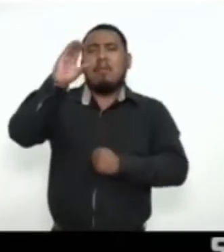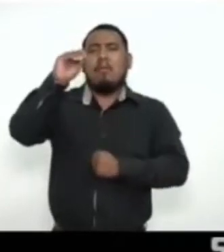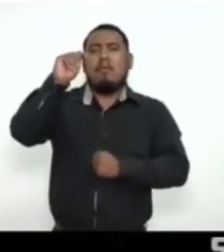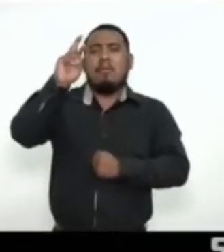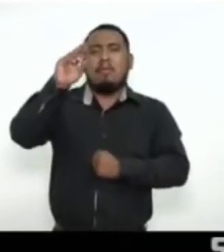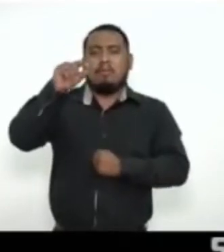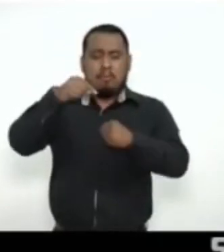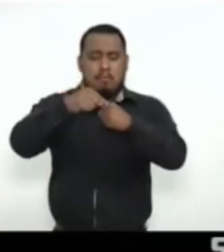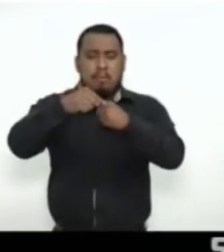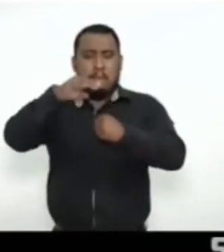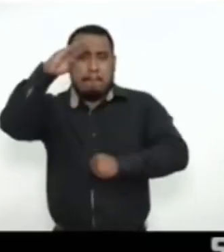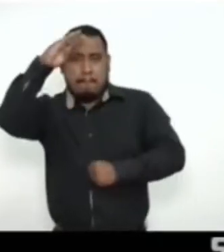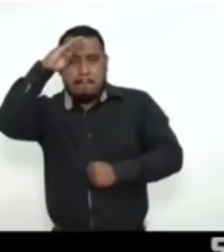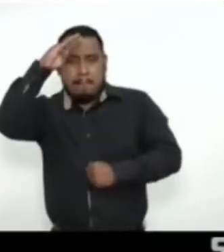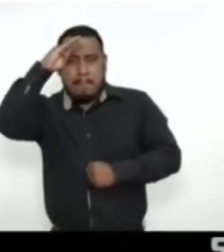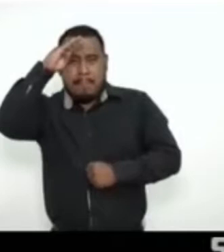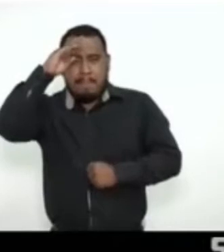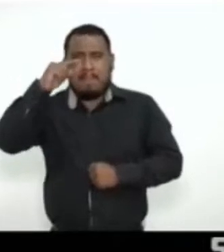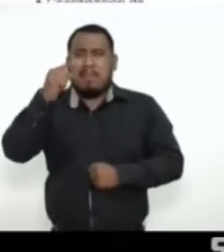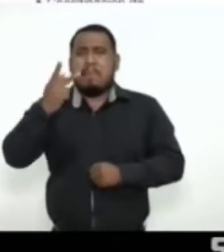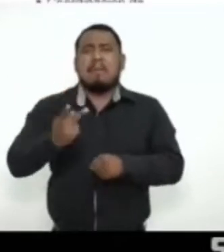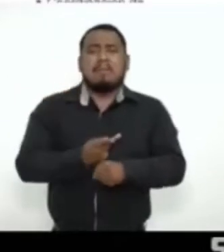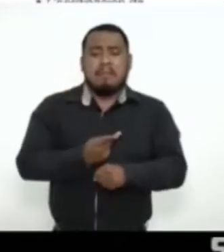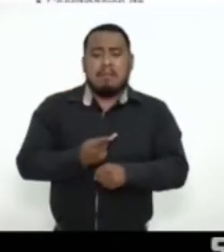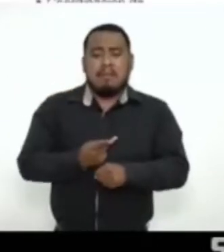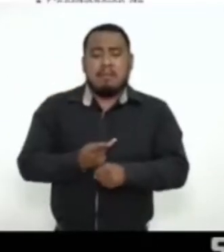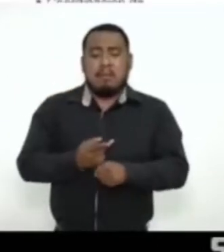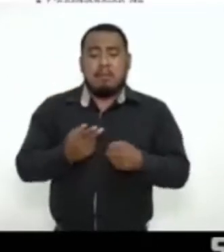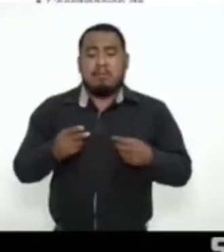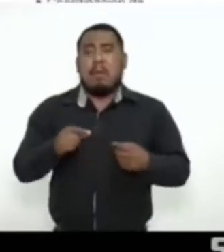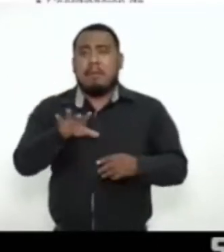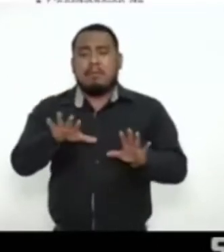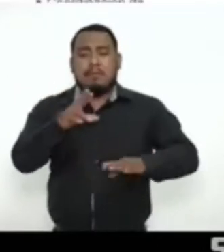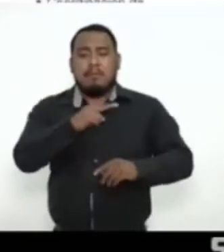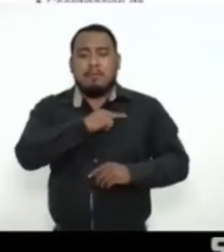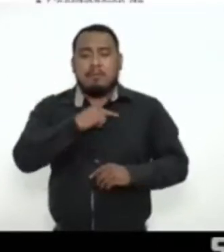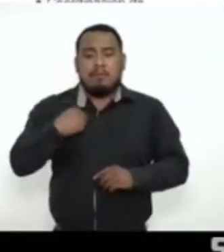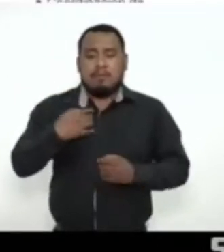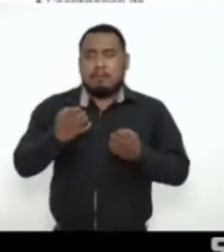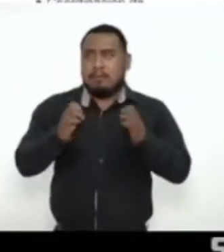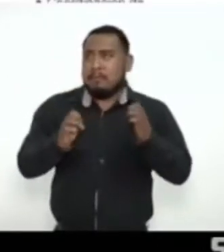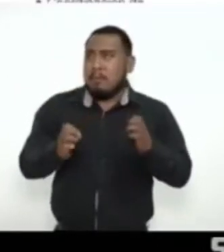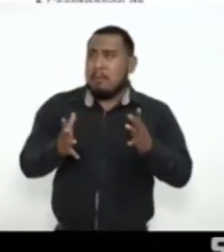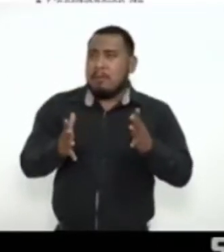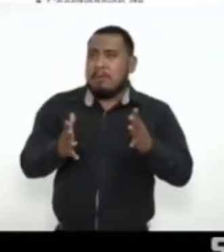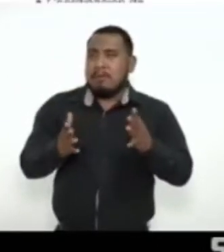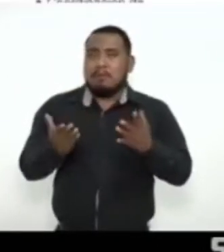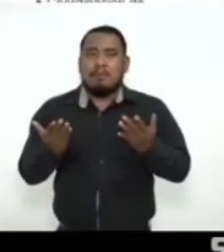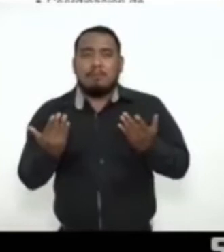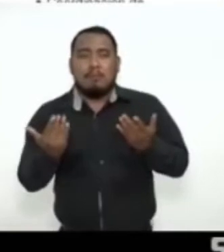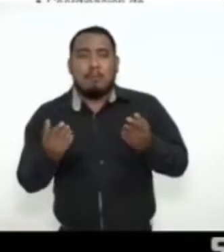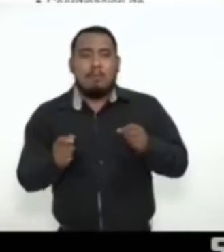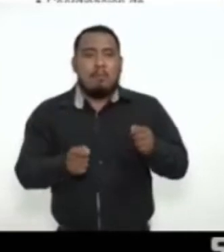cerebro pensante. ¿Qué sucede cuando nosotros estamos sin el manejo de